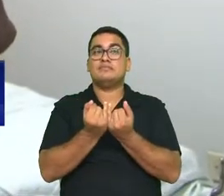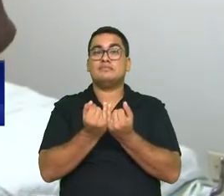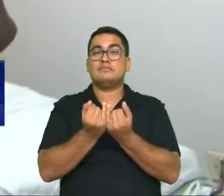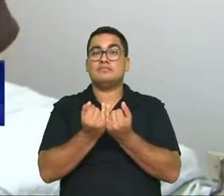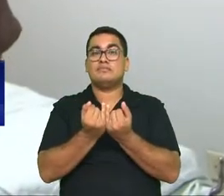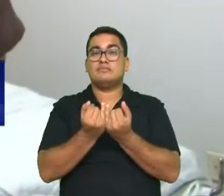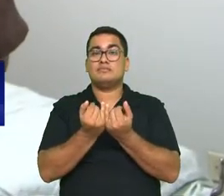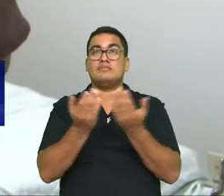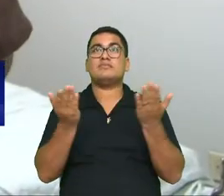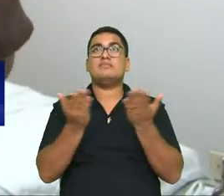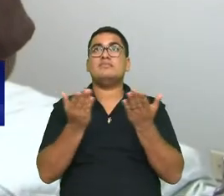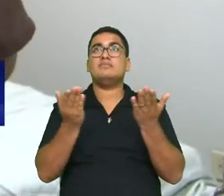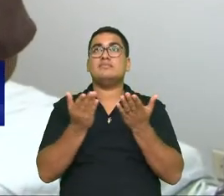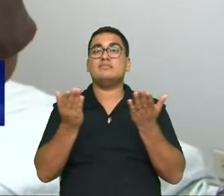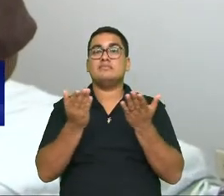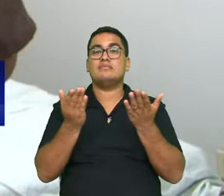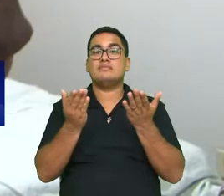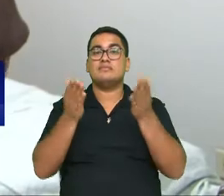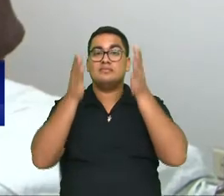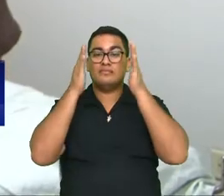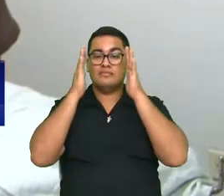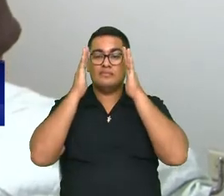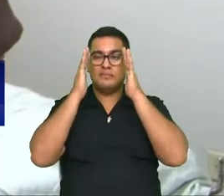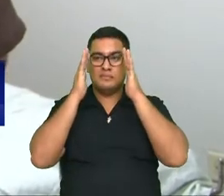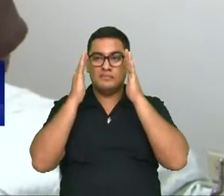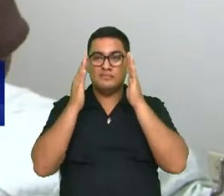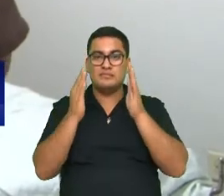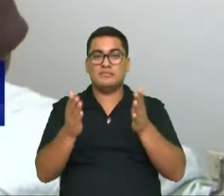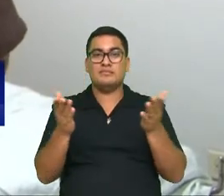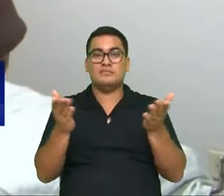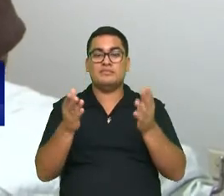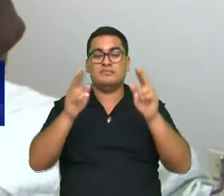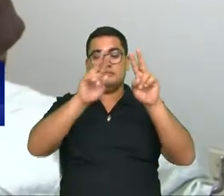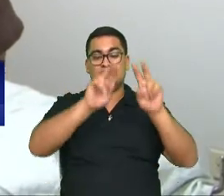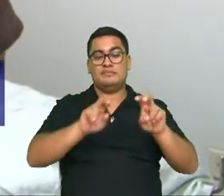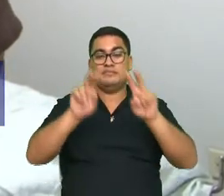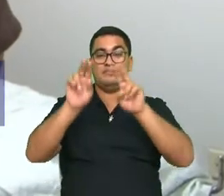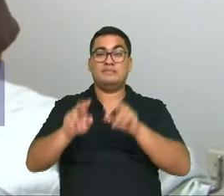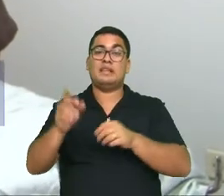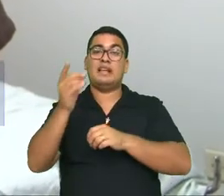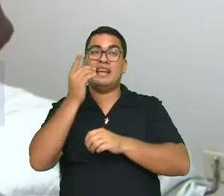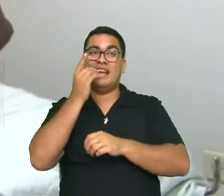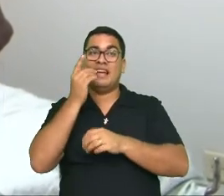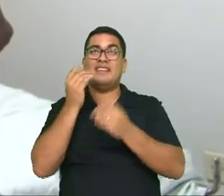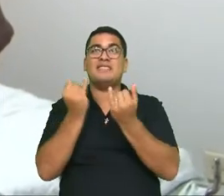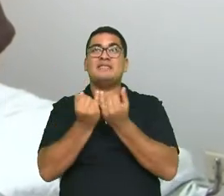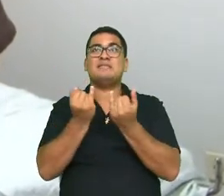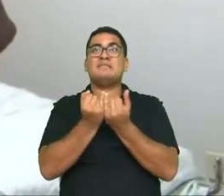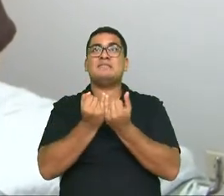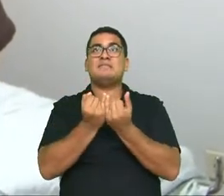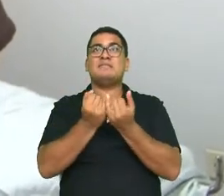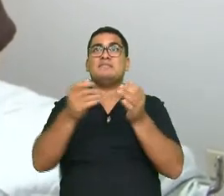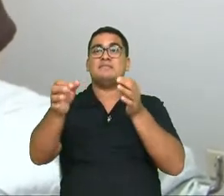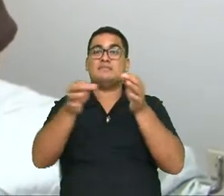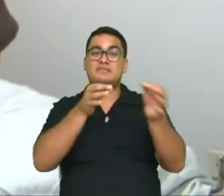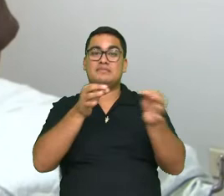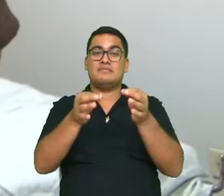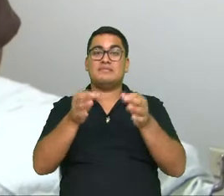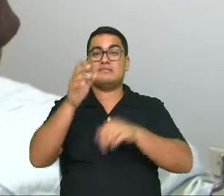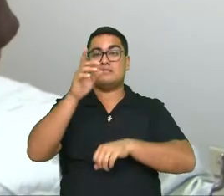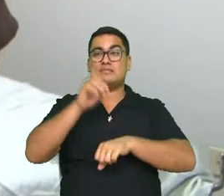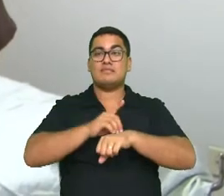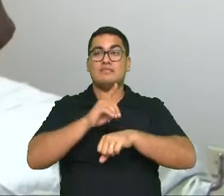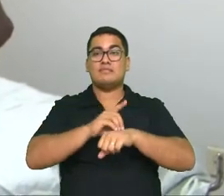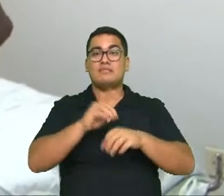de odontología, limpieza, extracción, dependiendo de la valoración del odontólogo. Y de igual manera, según la valoración del médico o